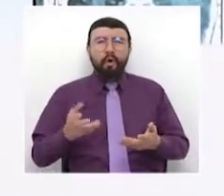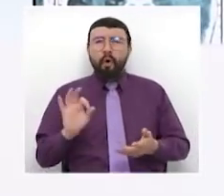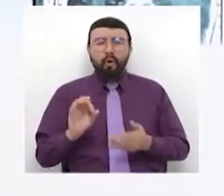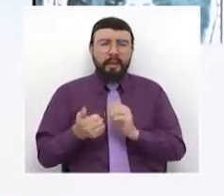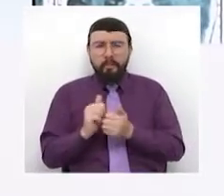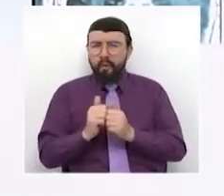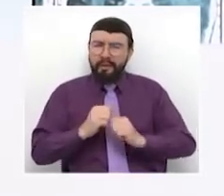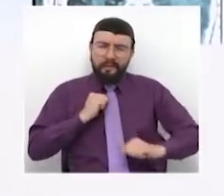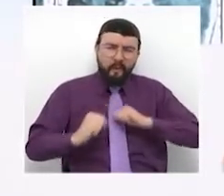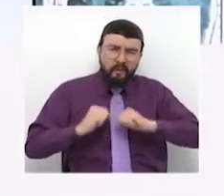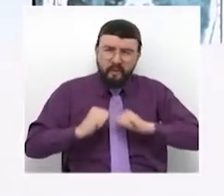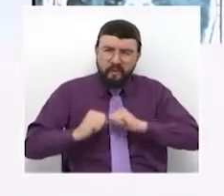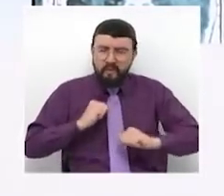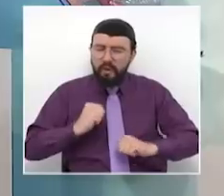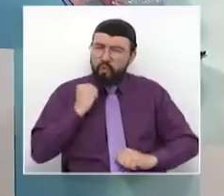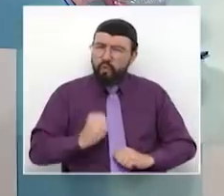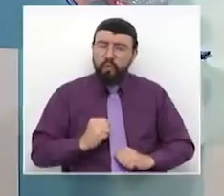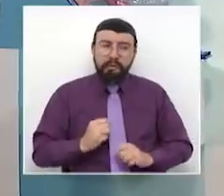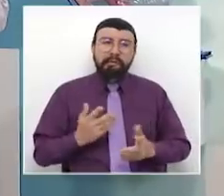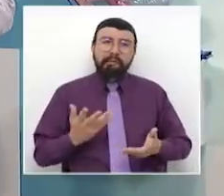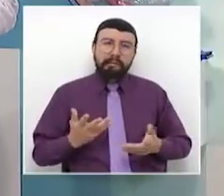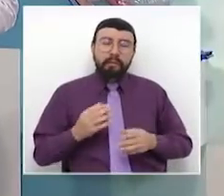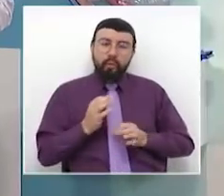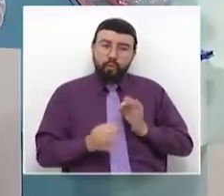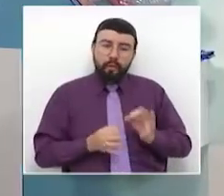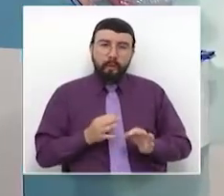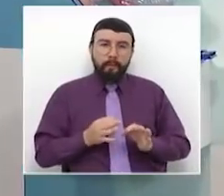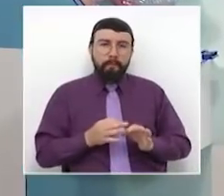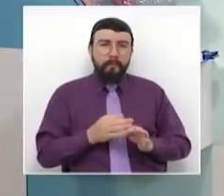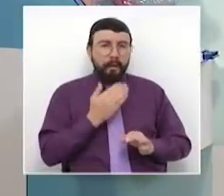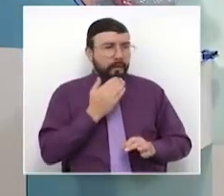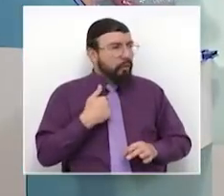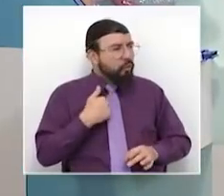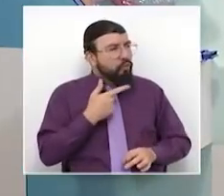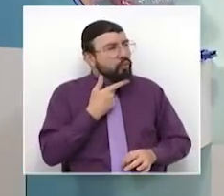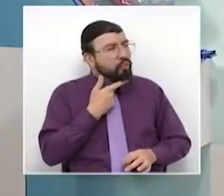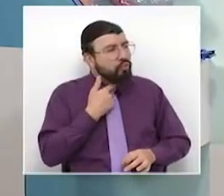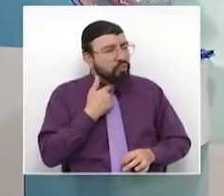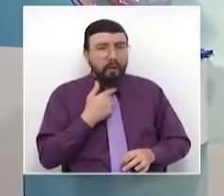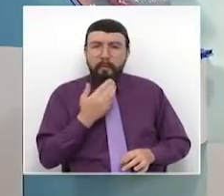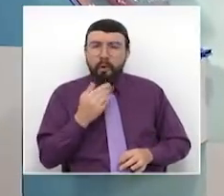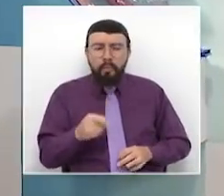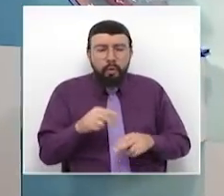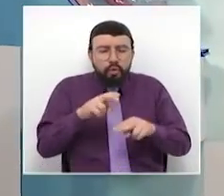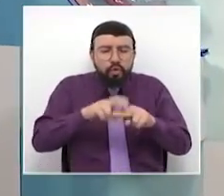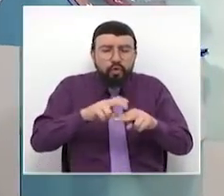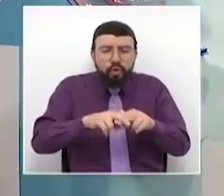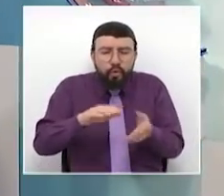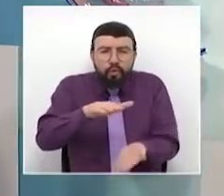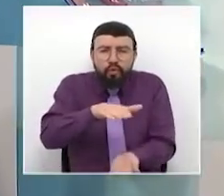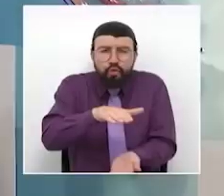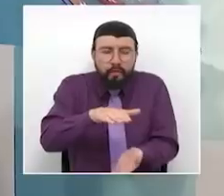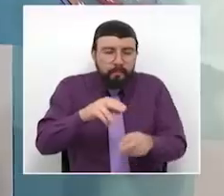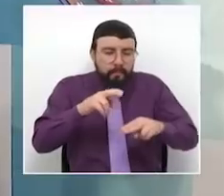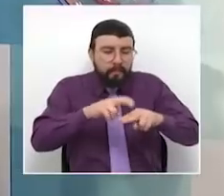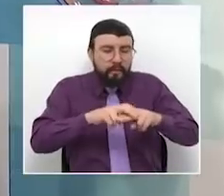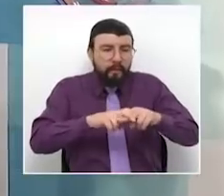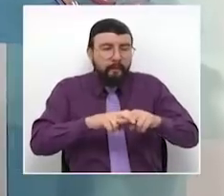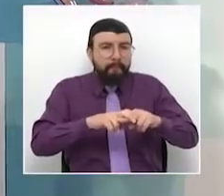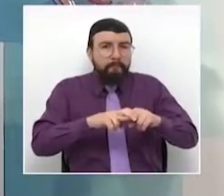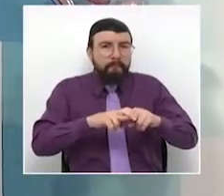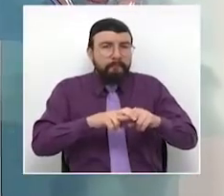impacto. Doctor Javier, a mí me gustan las vaquitas pequeñas y unos toritos se me engordaron